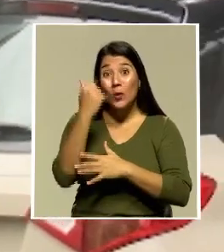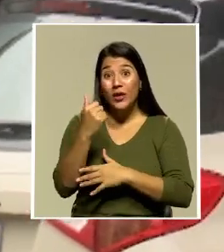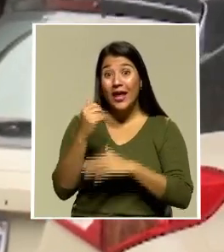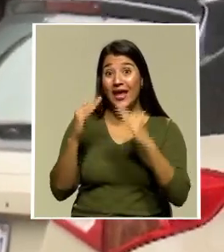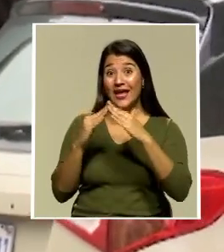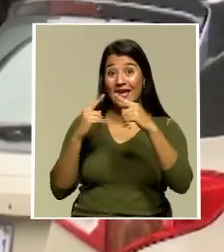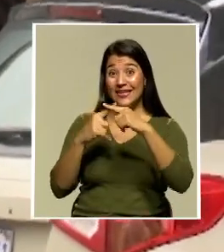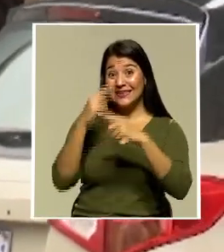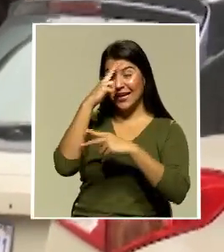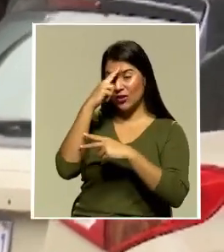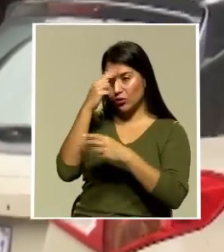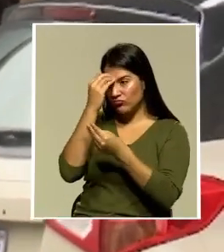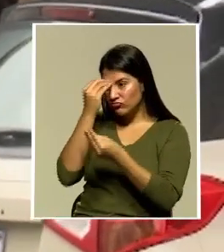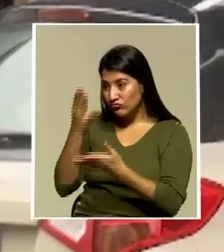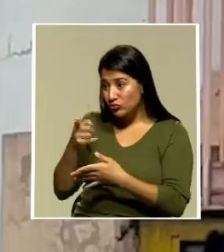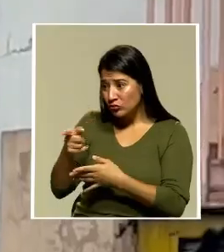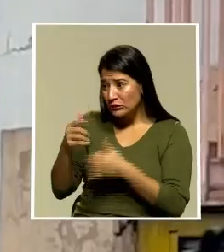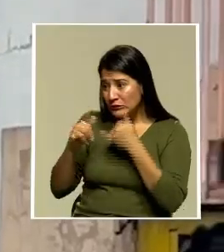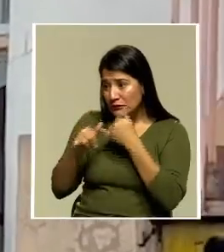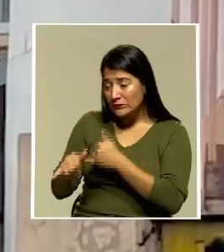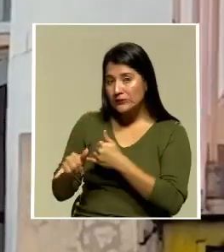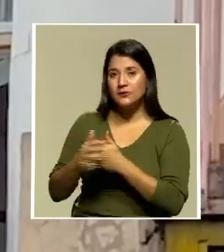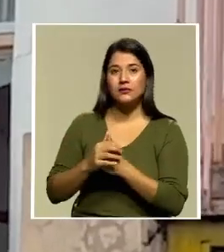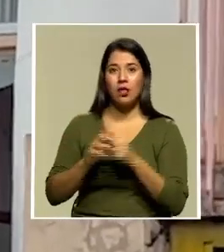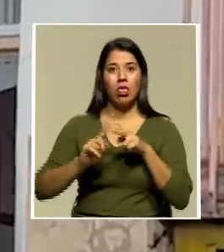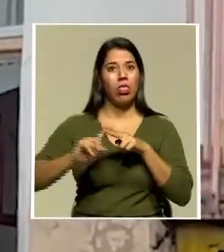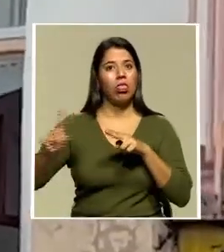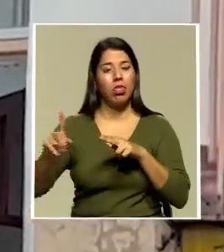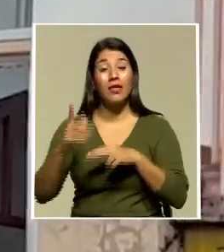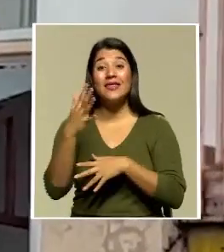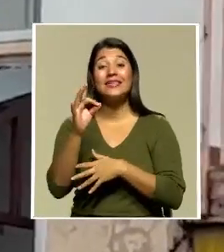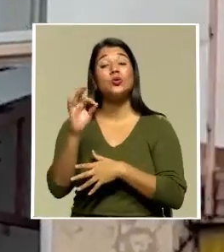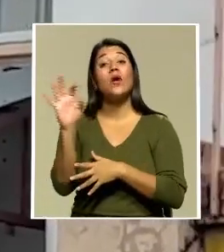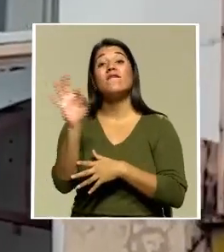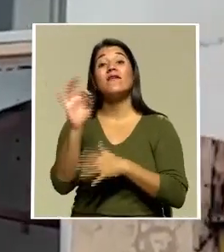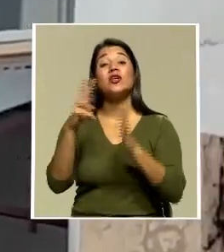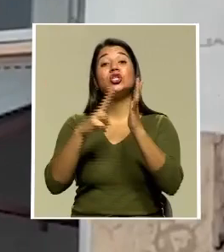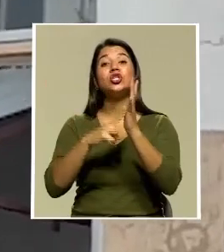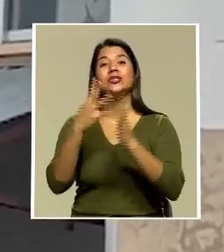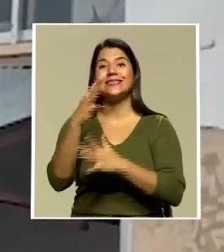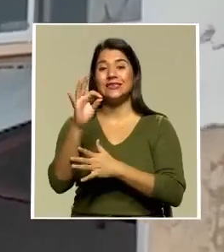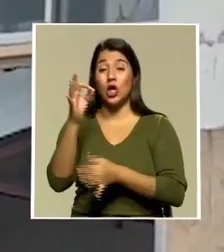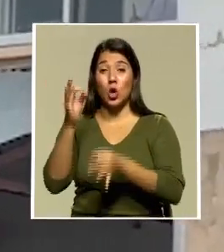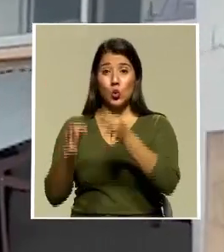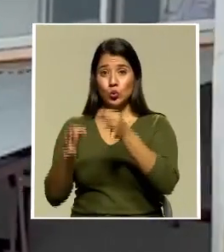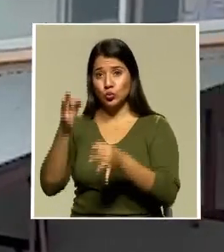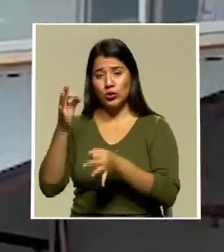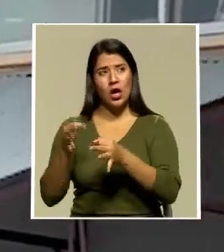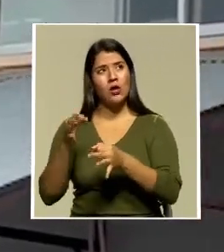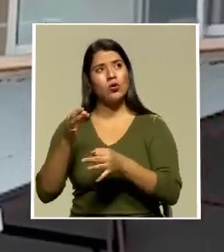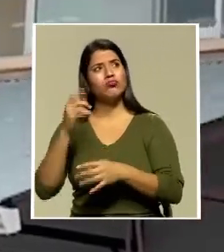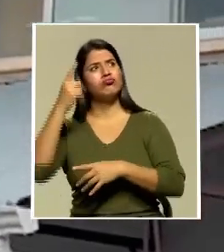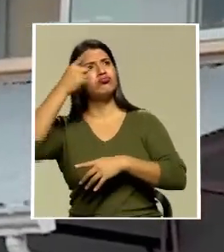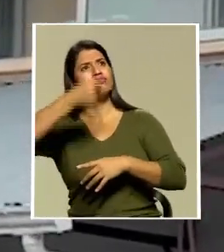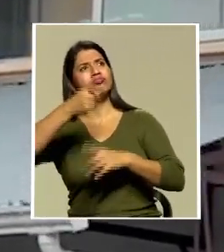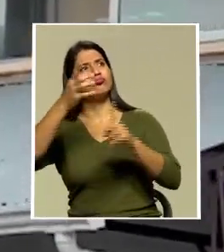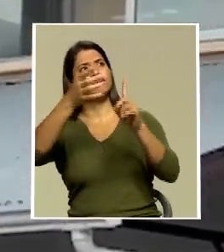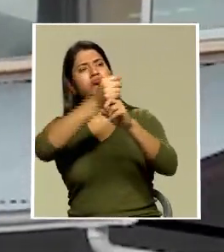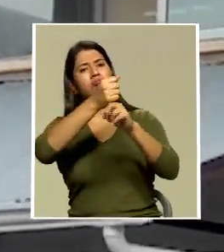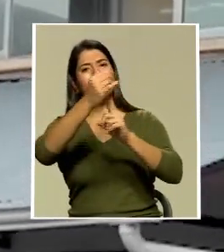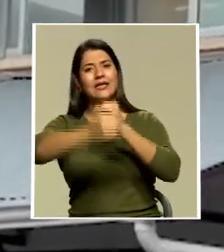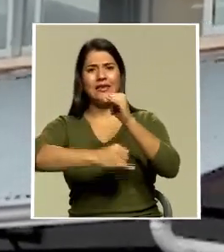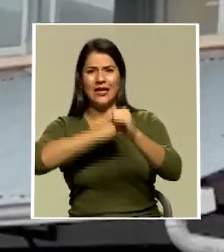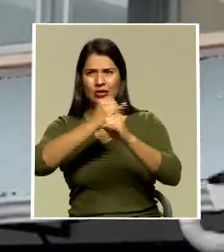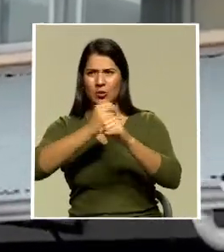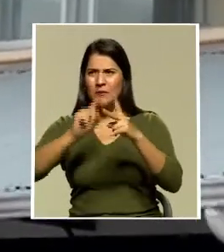denuncia penal en su contra. El 19 de febrero del 2019, el Juzgado Penal de Desamparados giró la orden de captura internacional. Desde ese momento